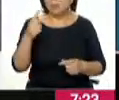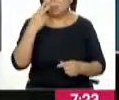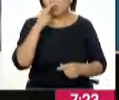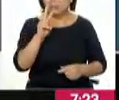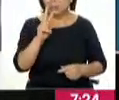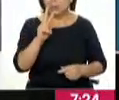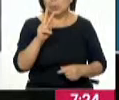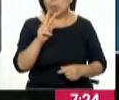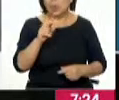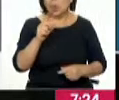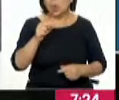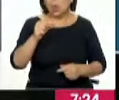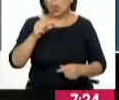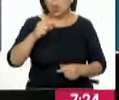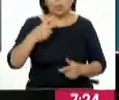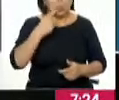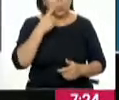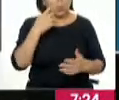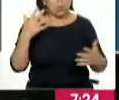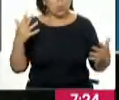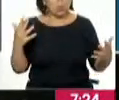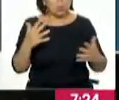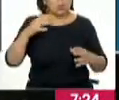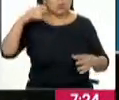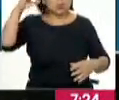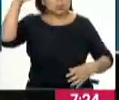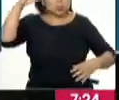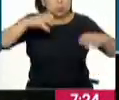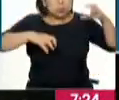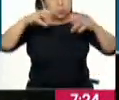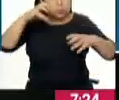de Guayaquil. Qué impresionante, ¿no? Lluvias y